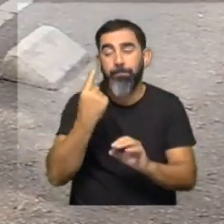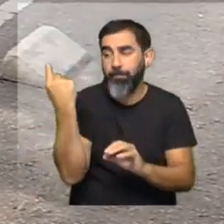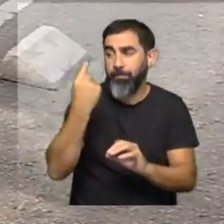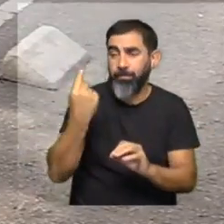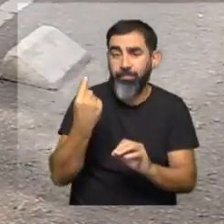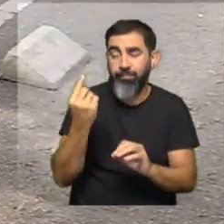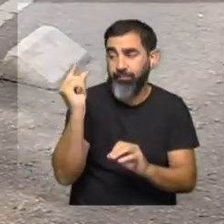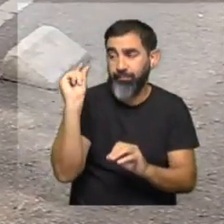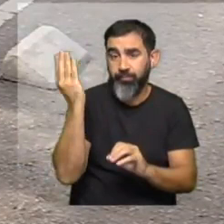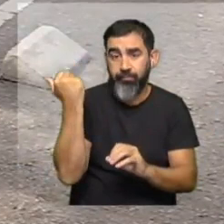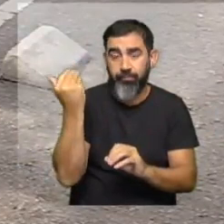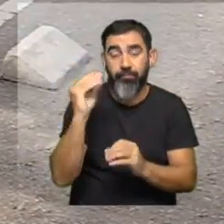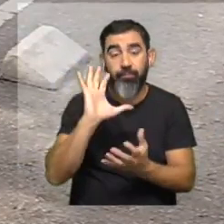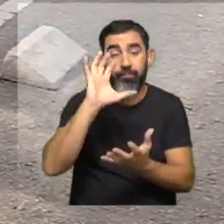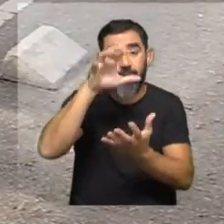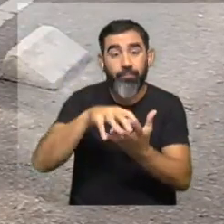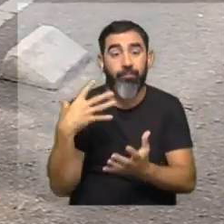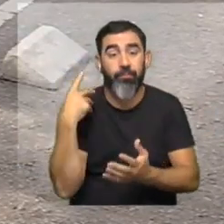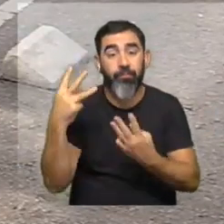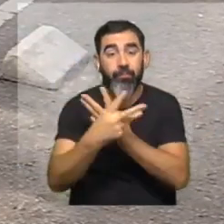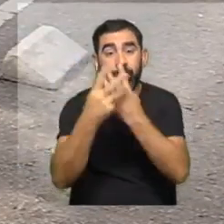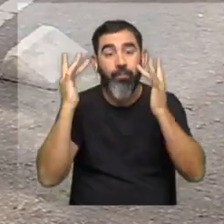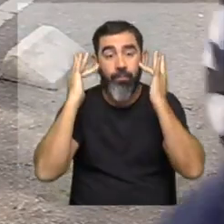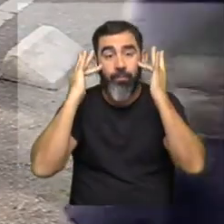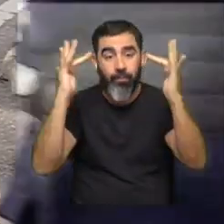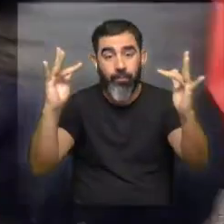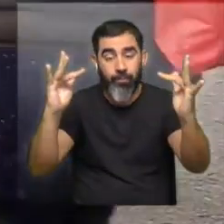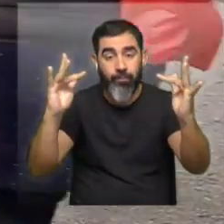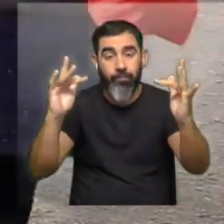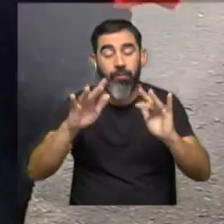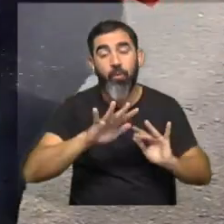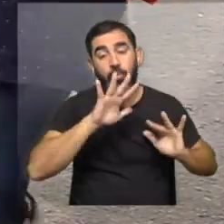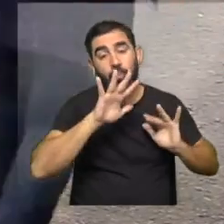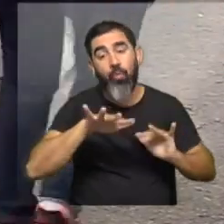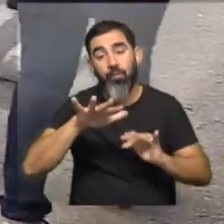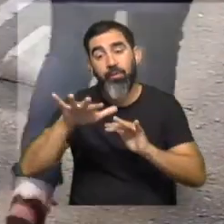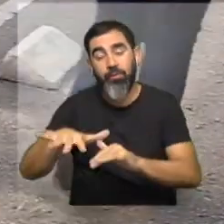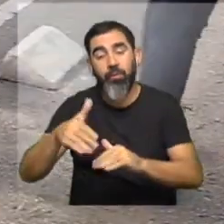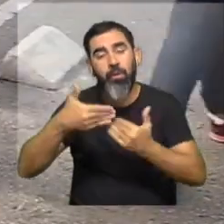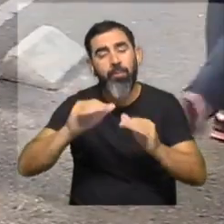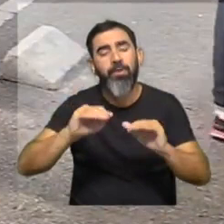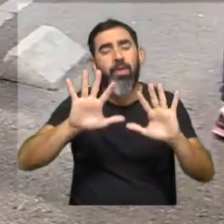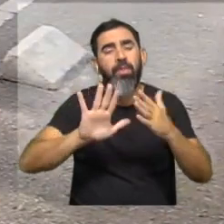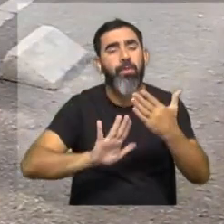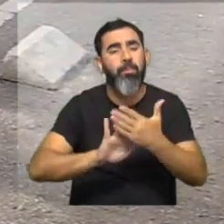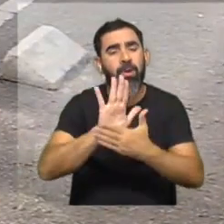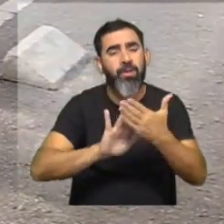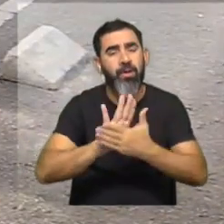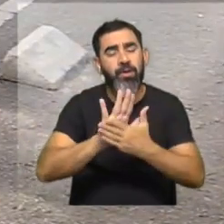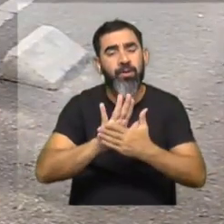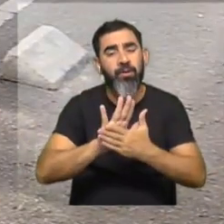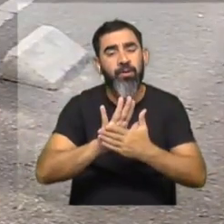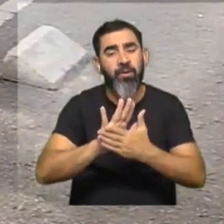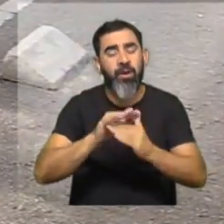minutitos nada más aquí en la sede de la Dirección General de Educación Secundaria hubo una movilización que comenzó sobre las 10 de la mañana,